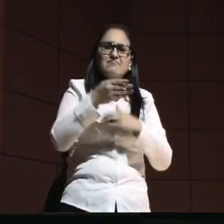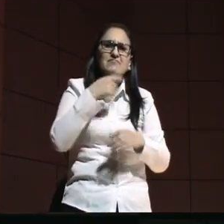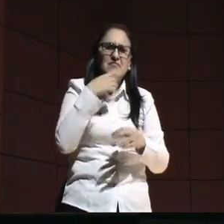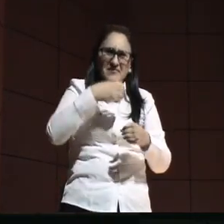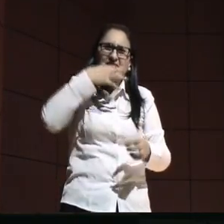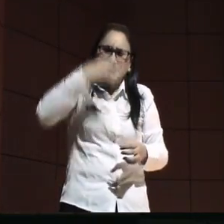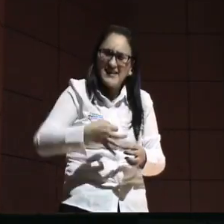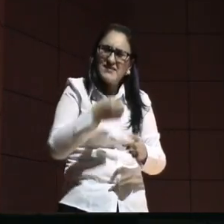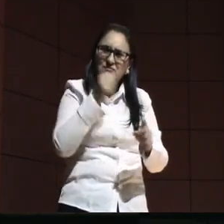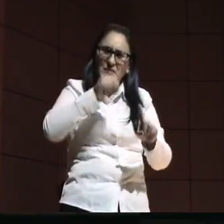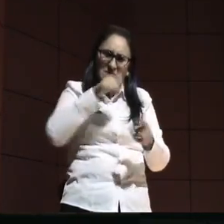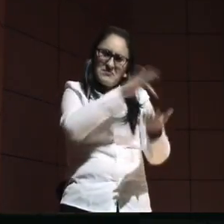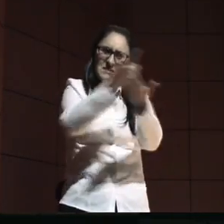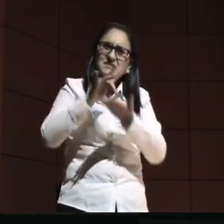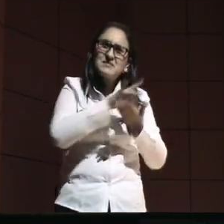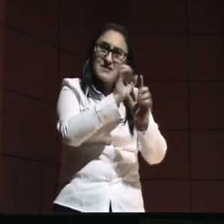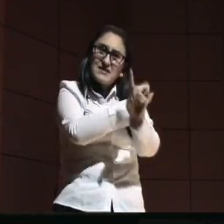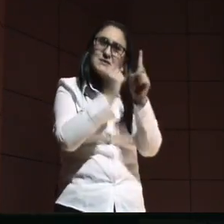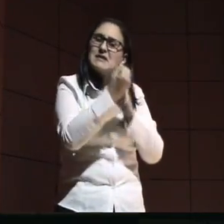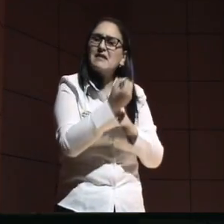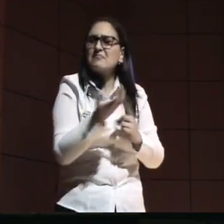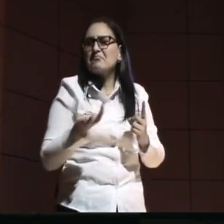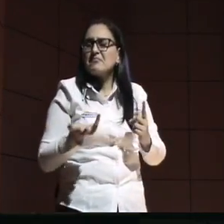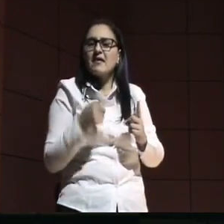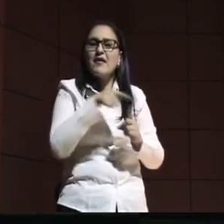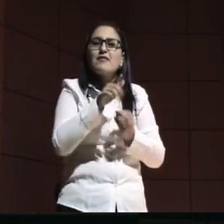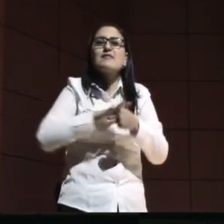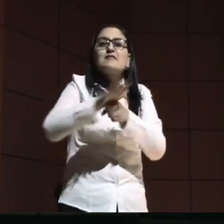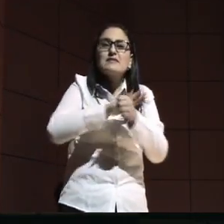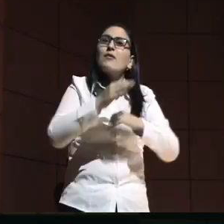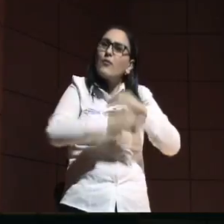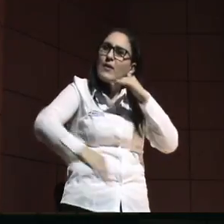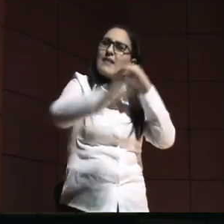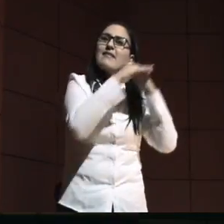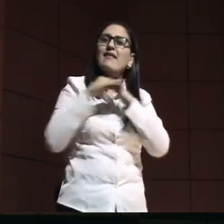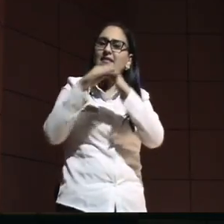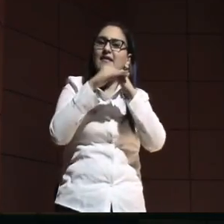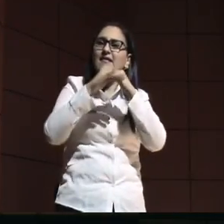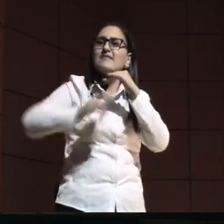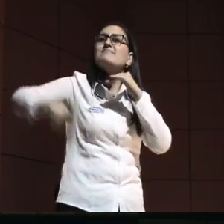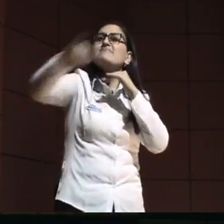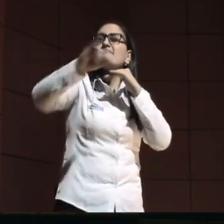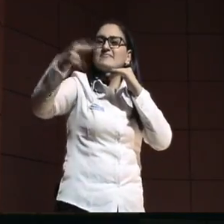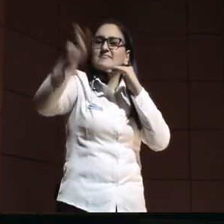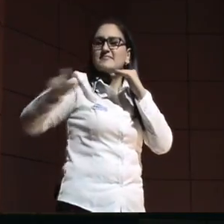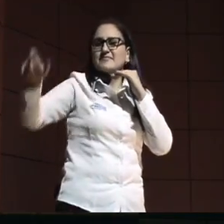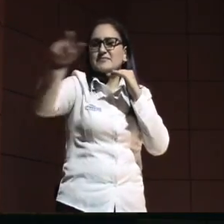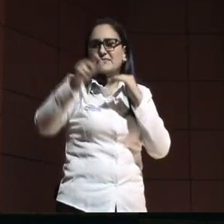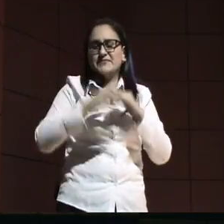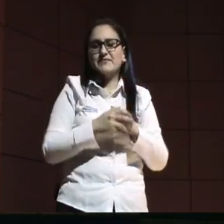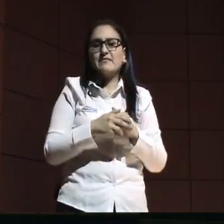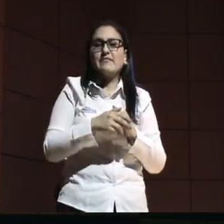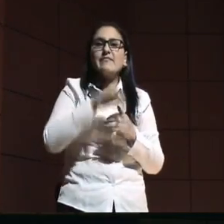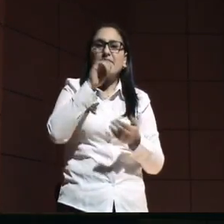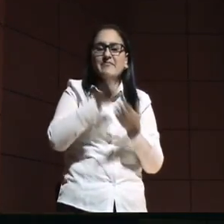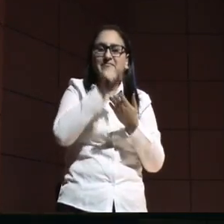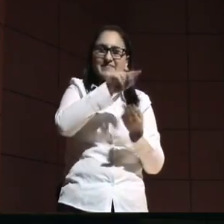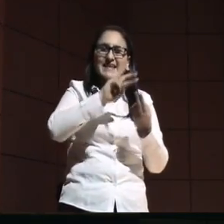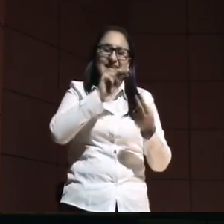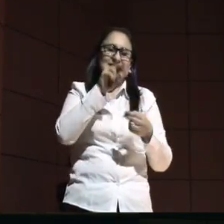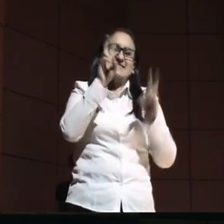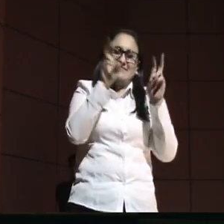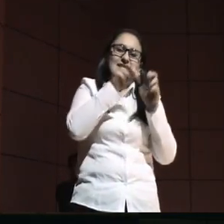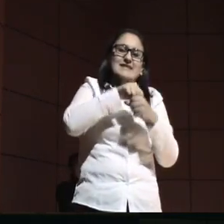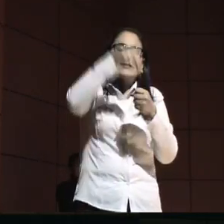y efectiva su participación en la sociedad, en condiciones de igualdad a las demás. Esta mencionada